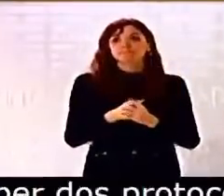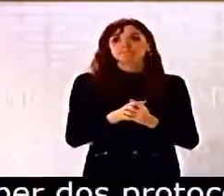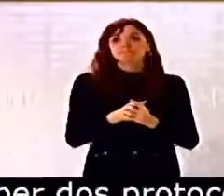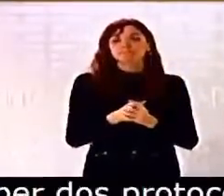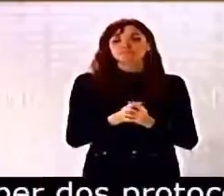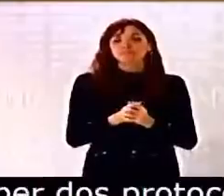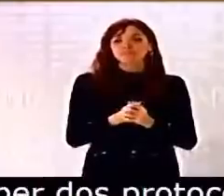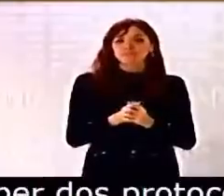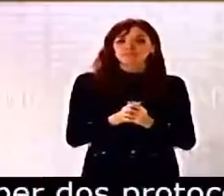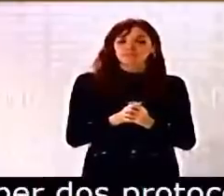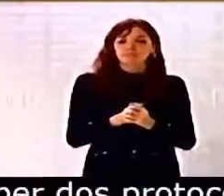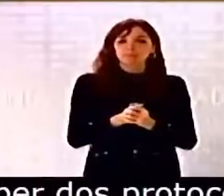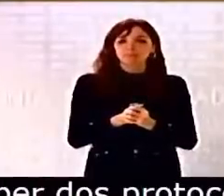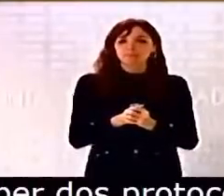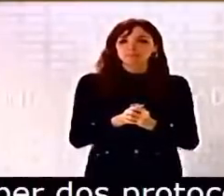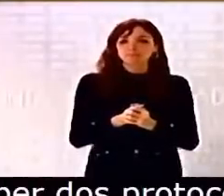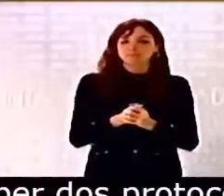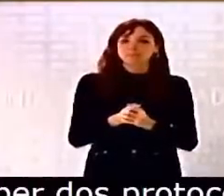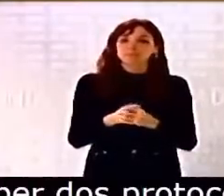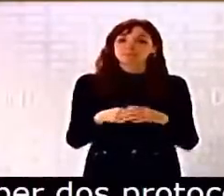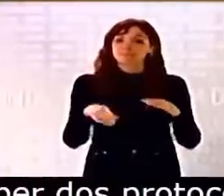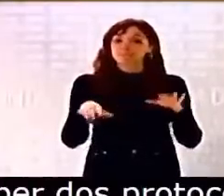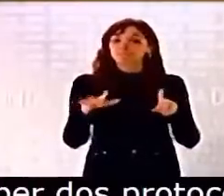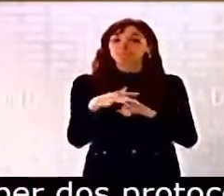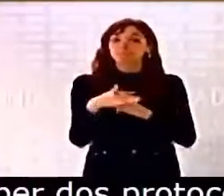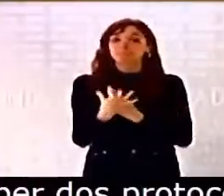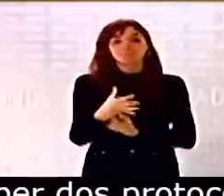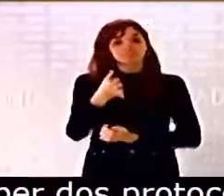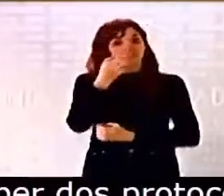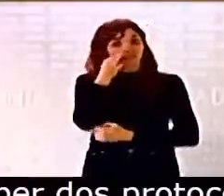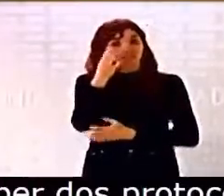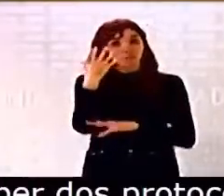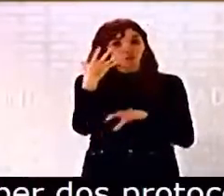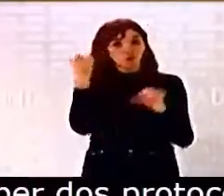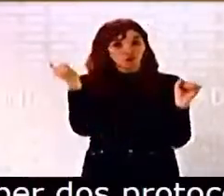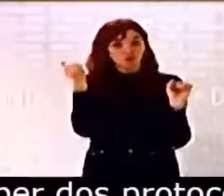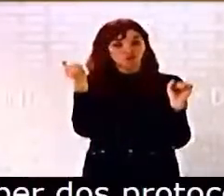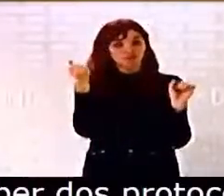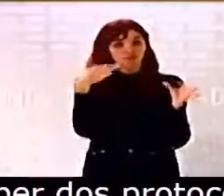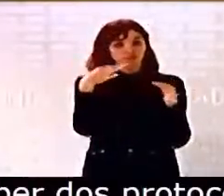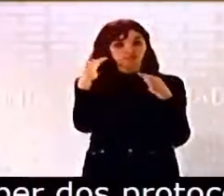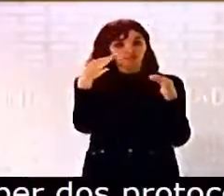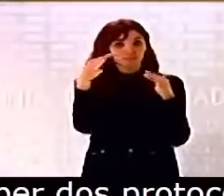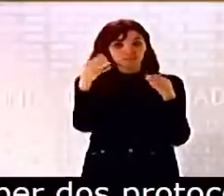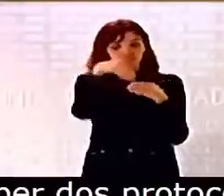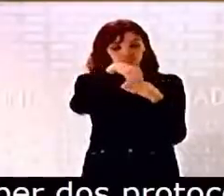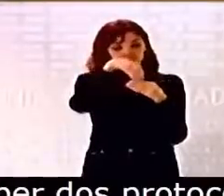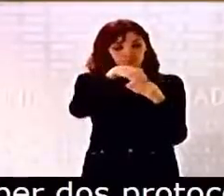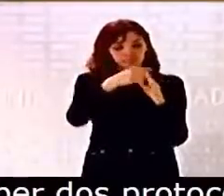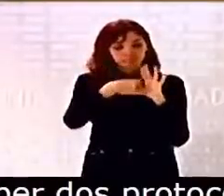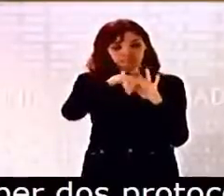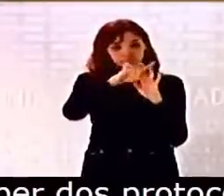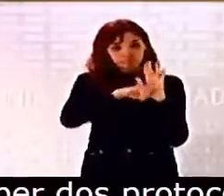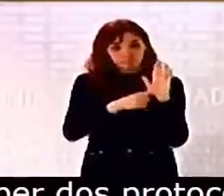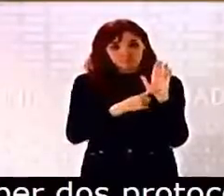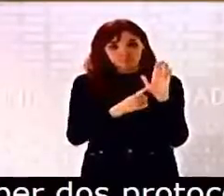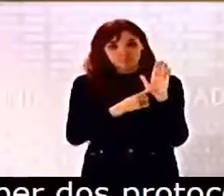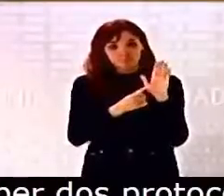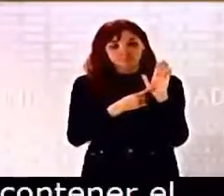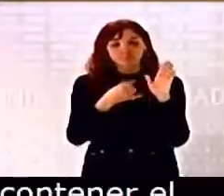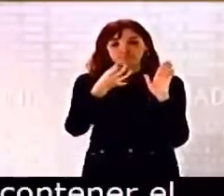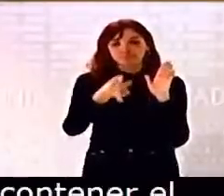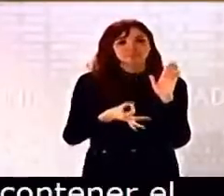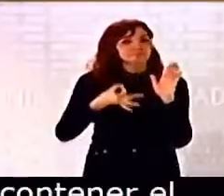Pero la realidad del protocolo, lo que tiene que contener el protocolo en todo